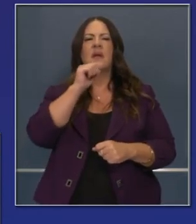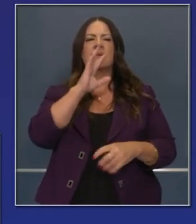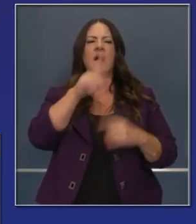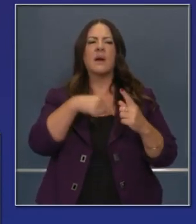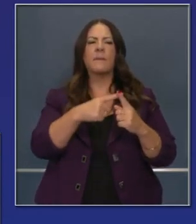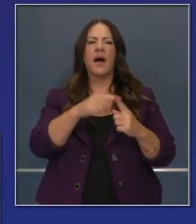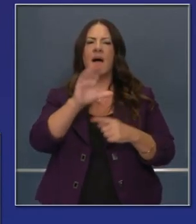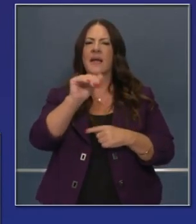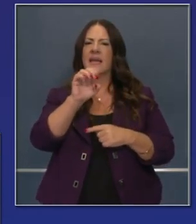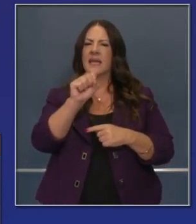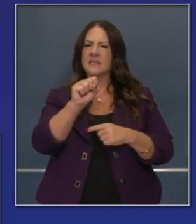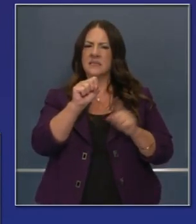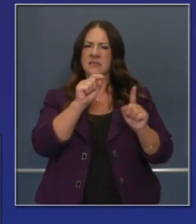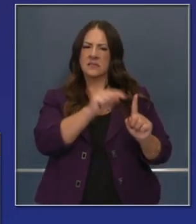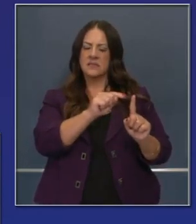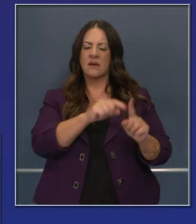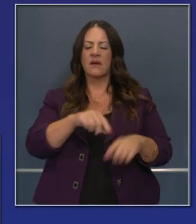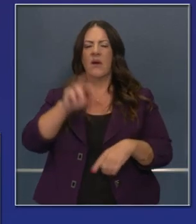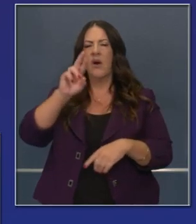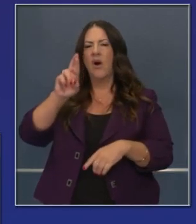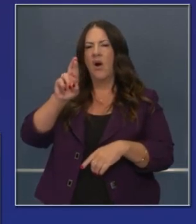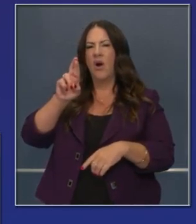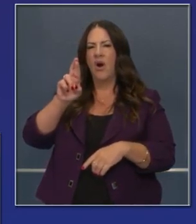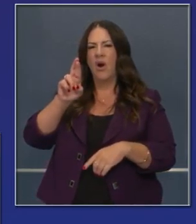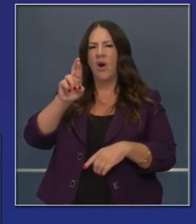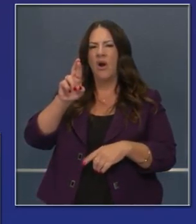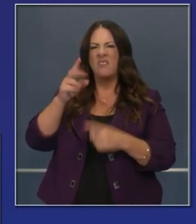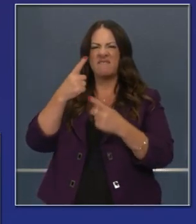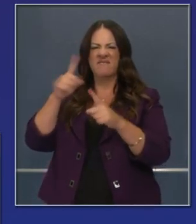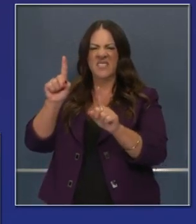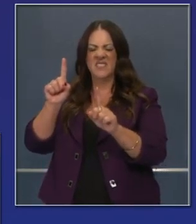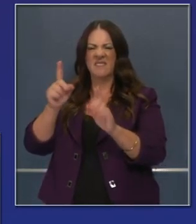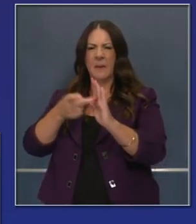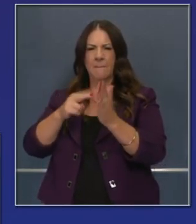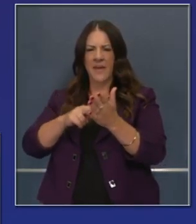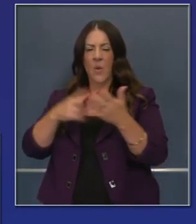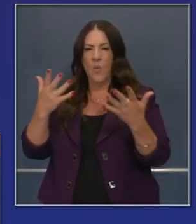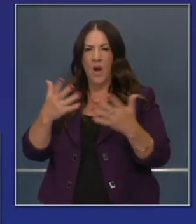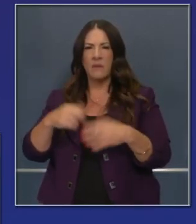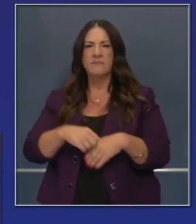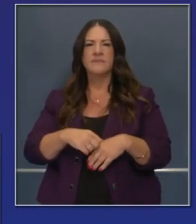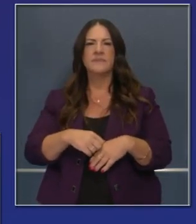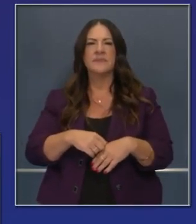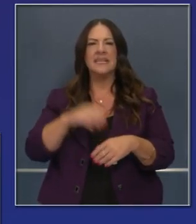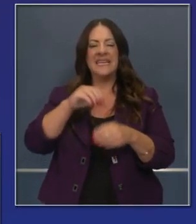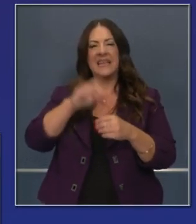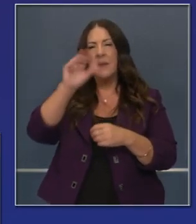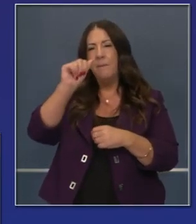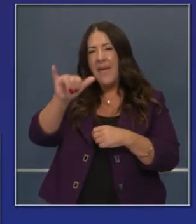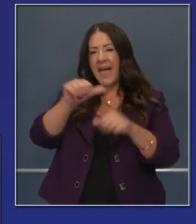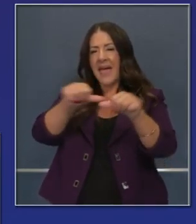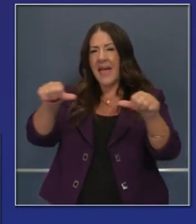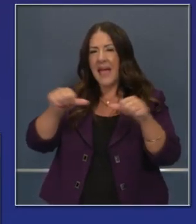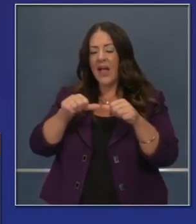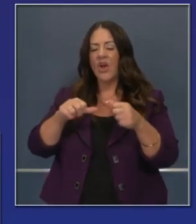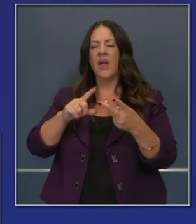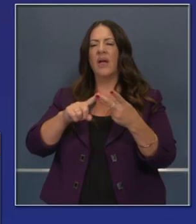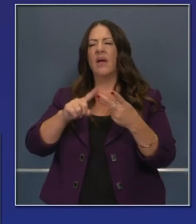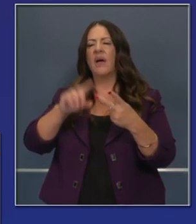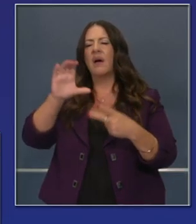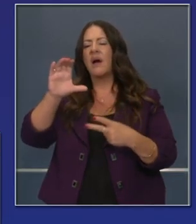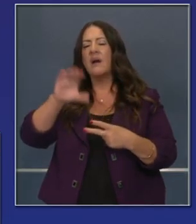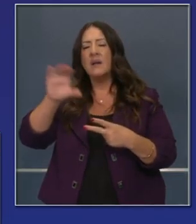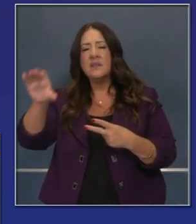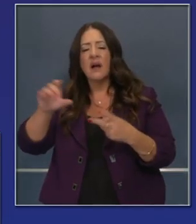número de casos, sino en el R efectivo. Aquí a 39.5 en el condado